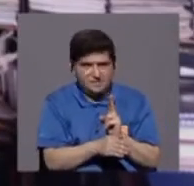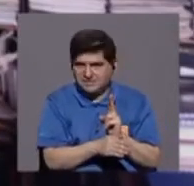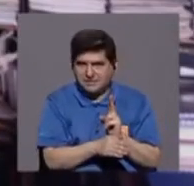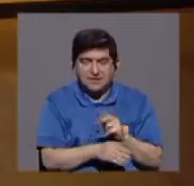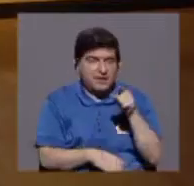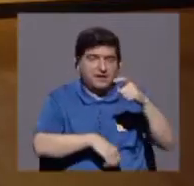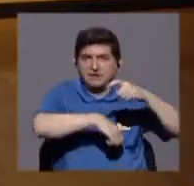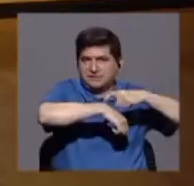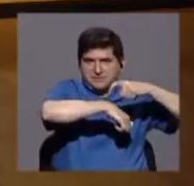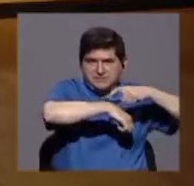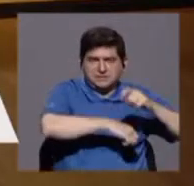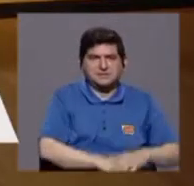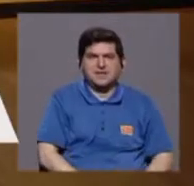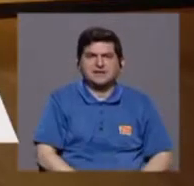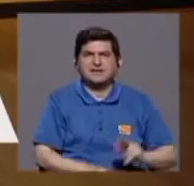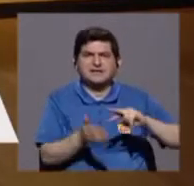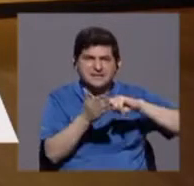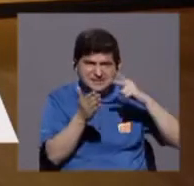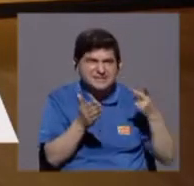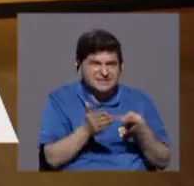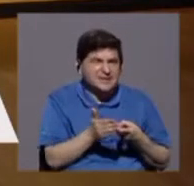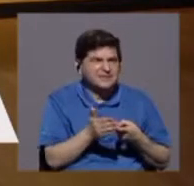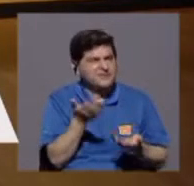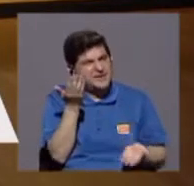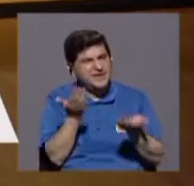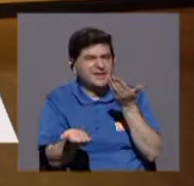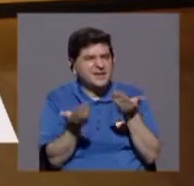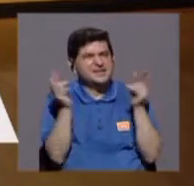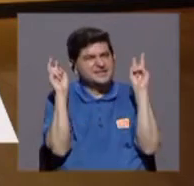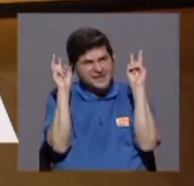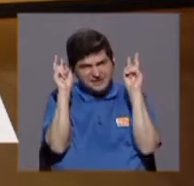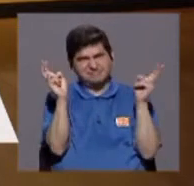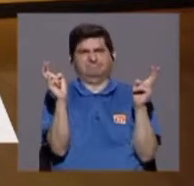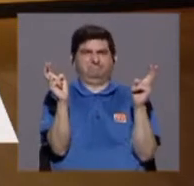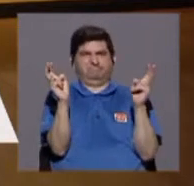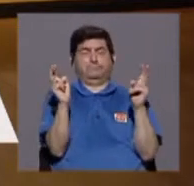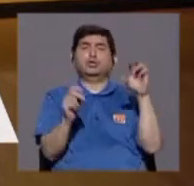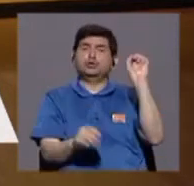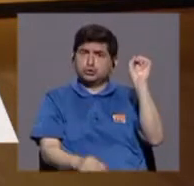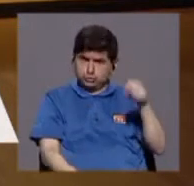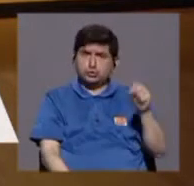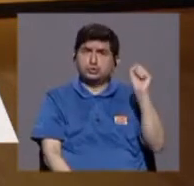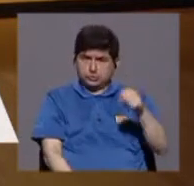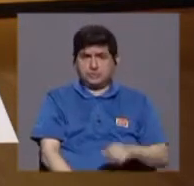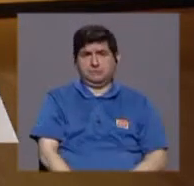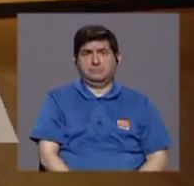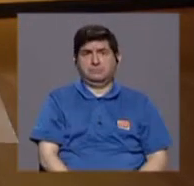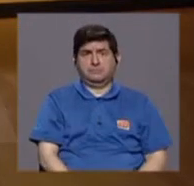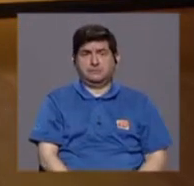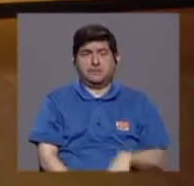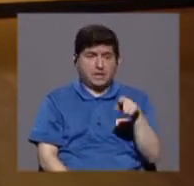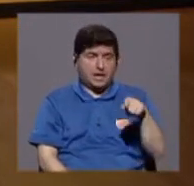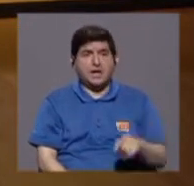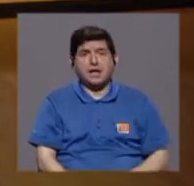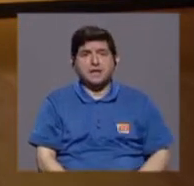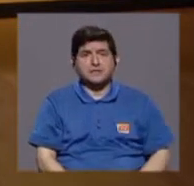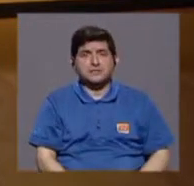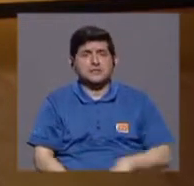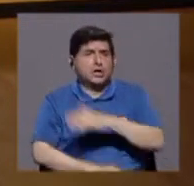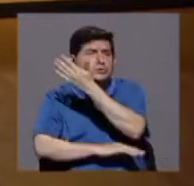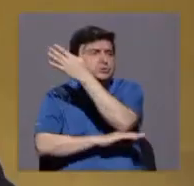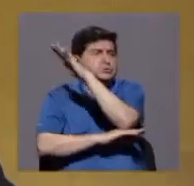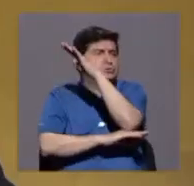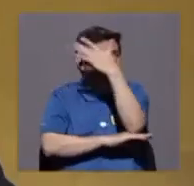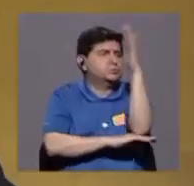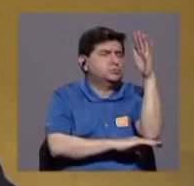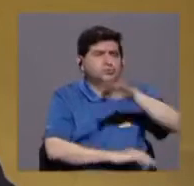en aquel momento. No ocupada siempre es entre comillas, ¿verdad? Porque claro que, digamos, todas las selvas, las